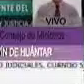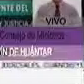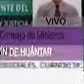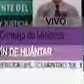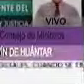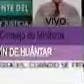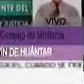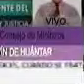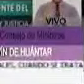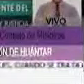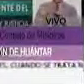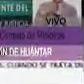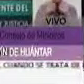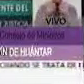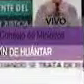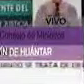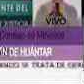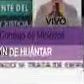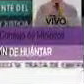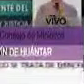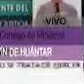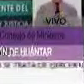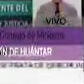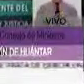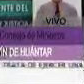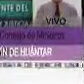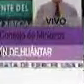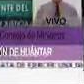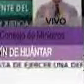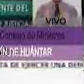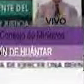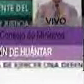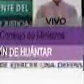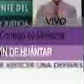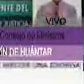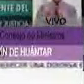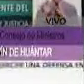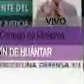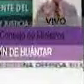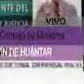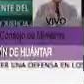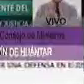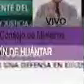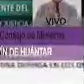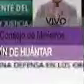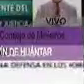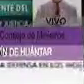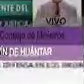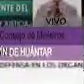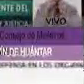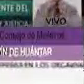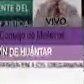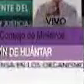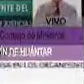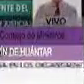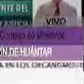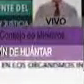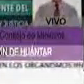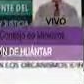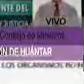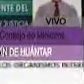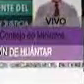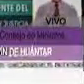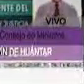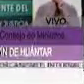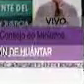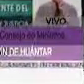eso fue exactamente lo que hicimos. No hay ningún tipo de injerencia ni ningún tipo de acto irregular de quienes